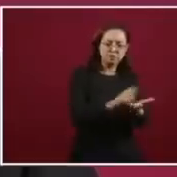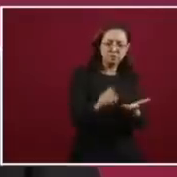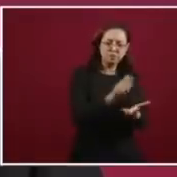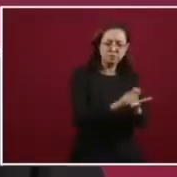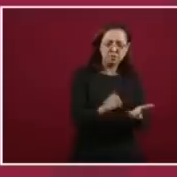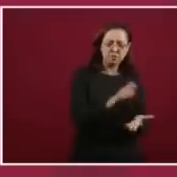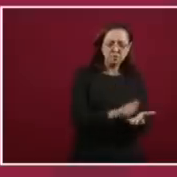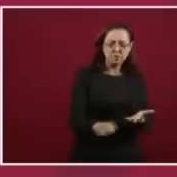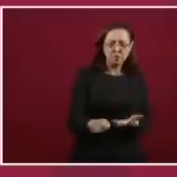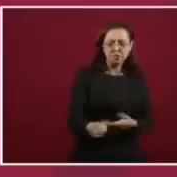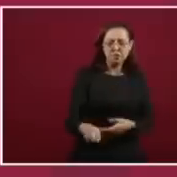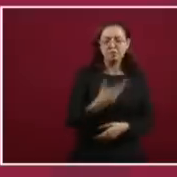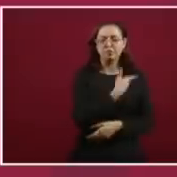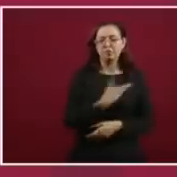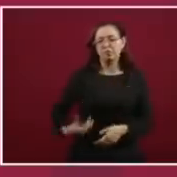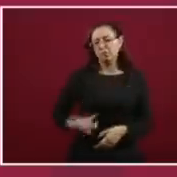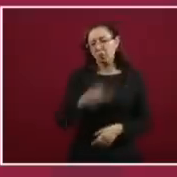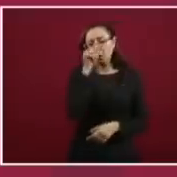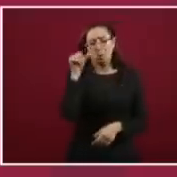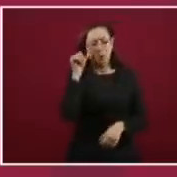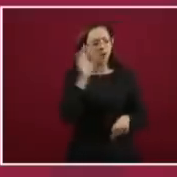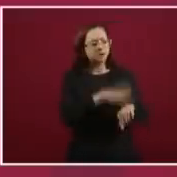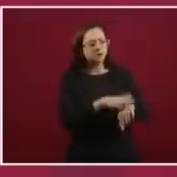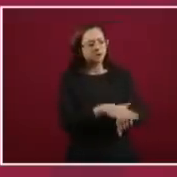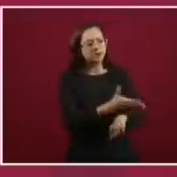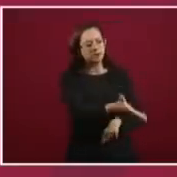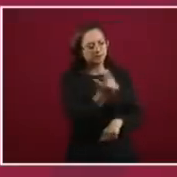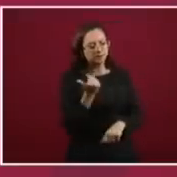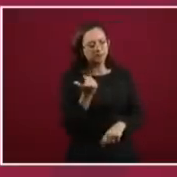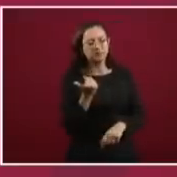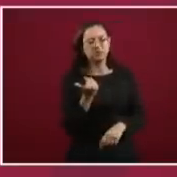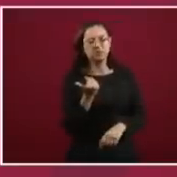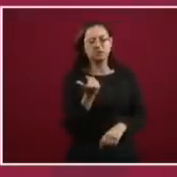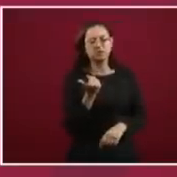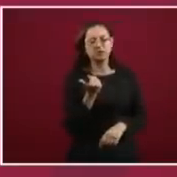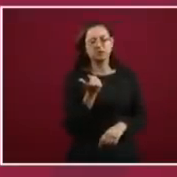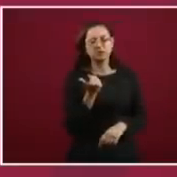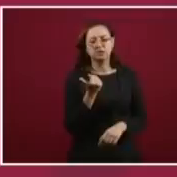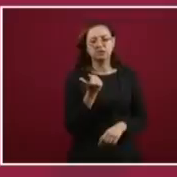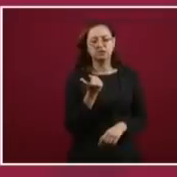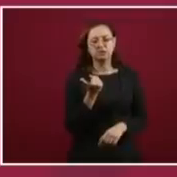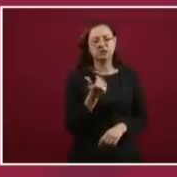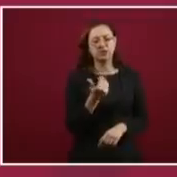y lo llama al presidente juárez y le dice este